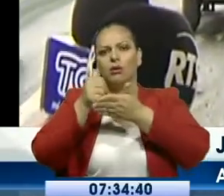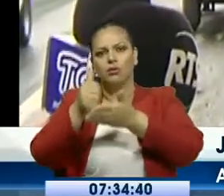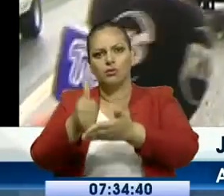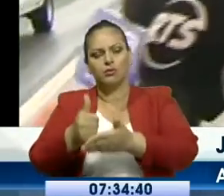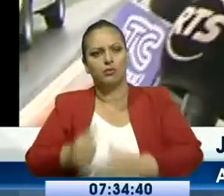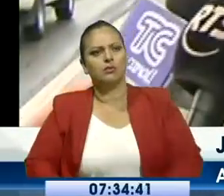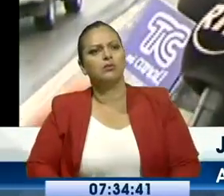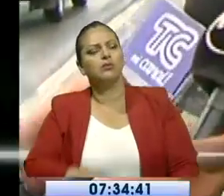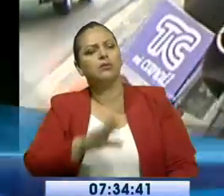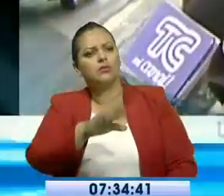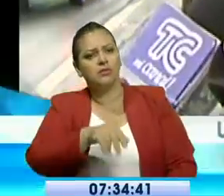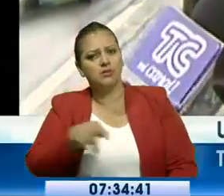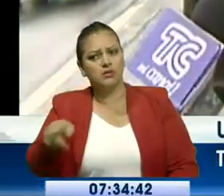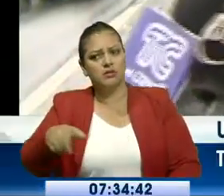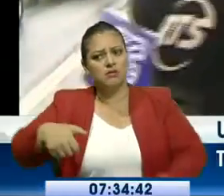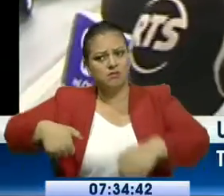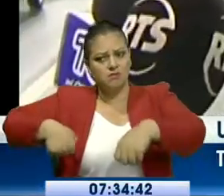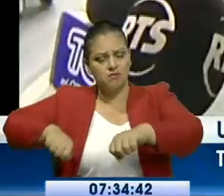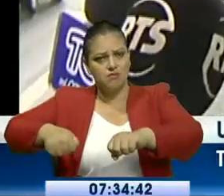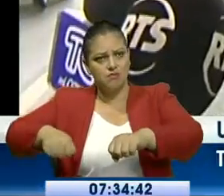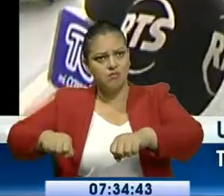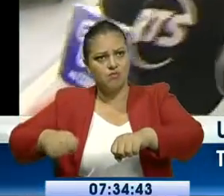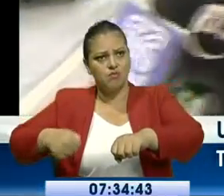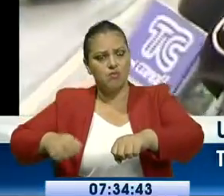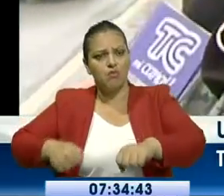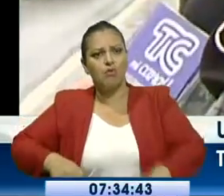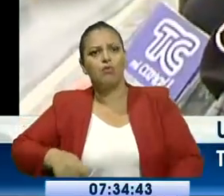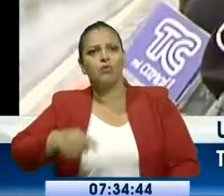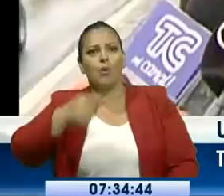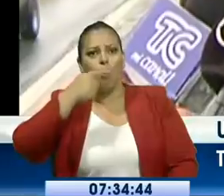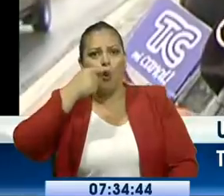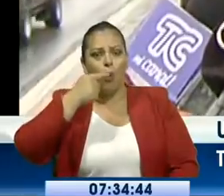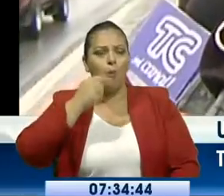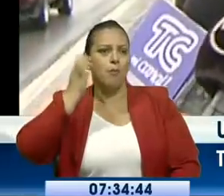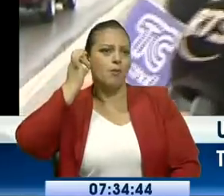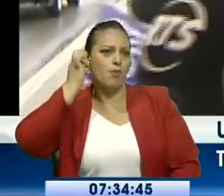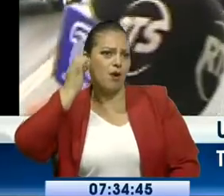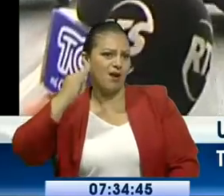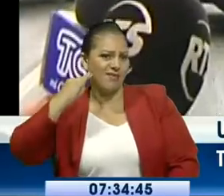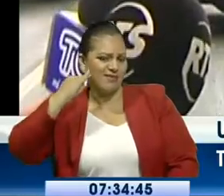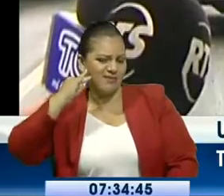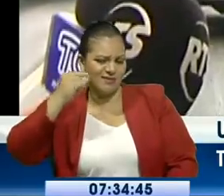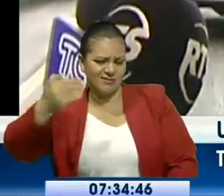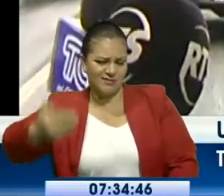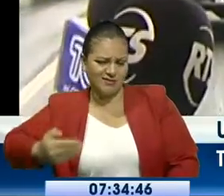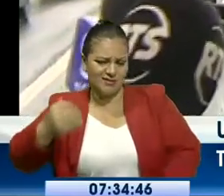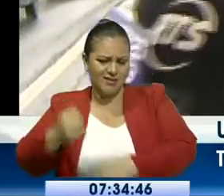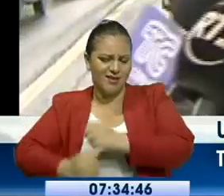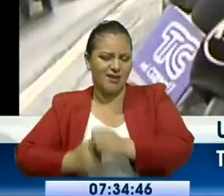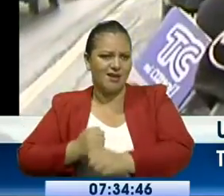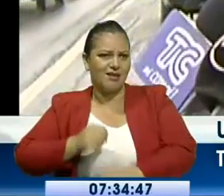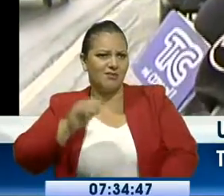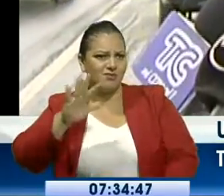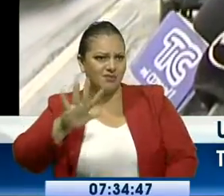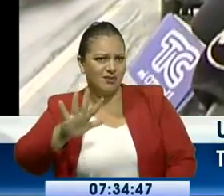menor de edad. Sí, señor. ¿De cuántos años la? 5 años. Gracias a Dios no le pasó nada a ella. Gracias a Dios no pasó nada.